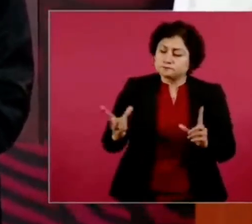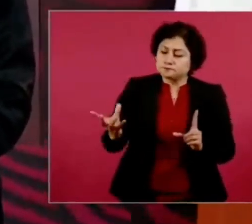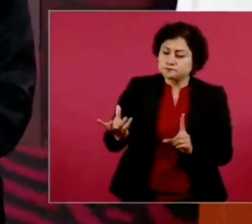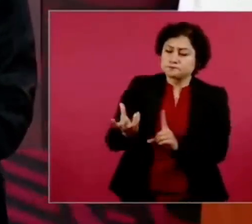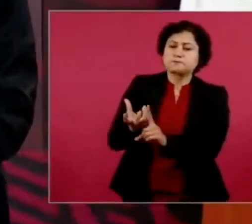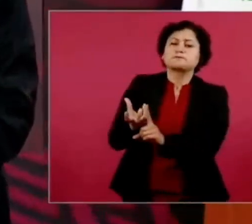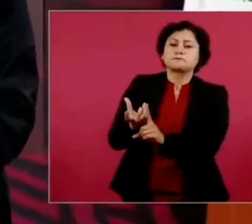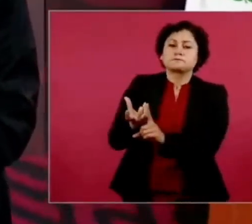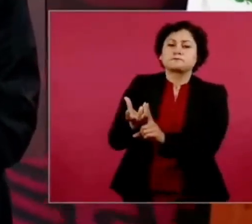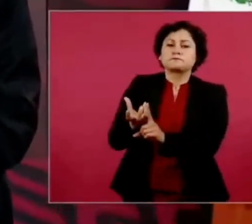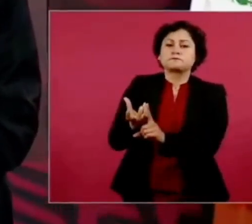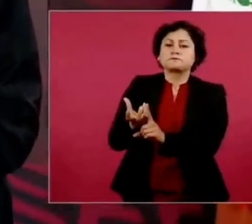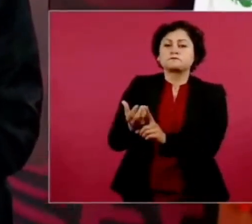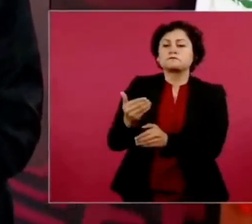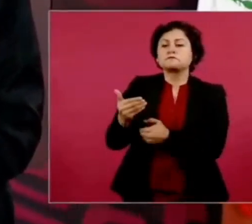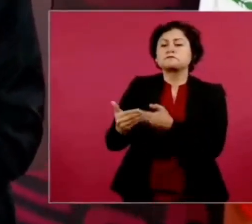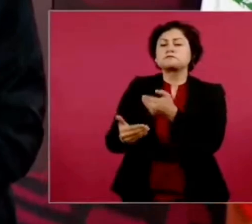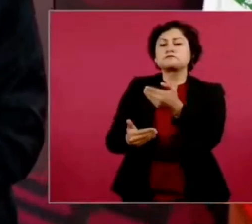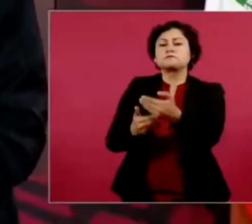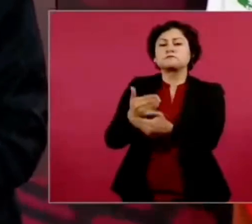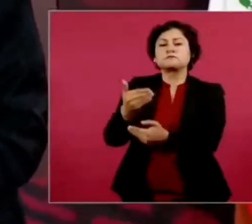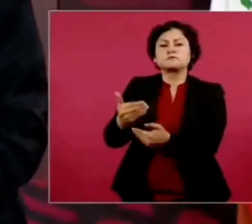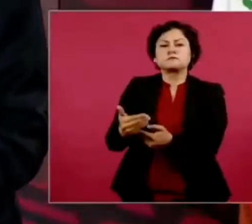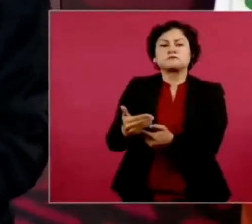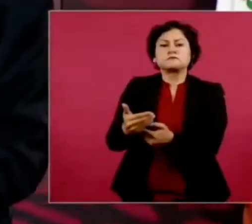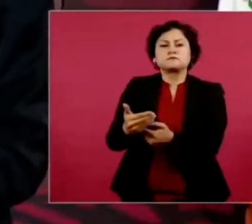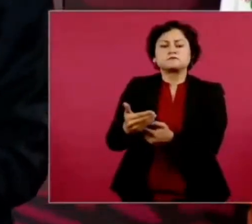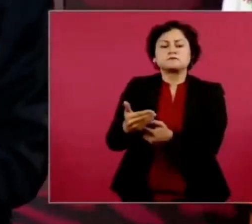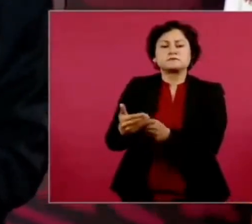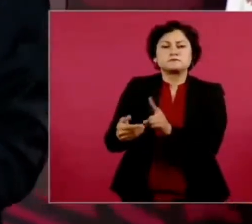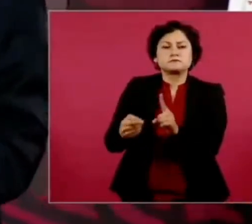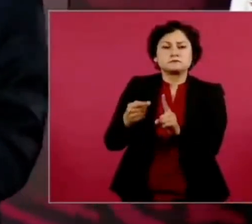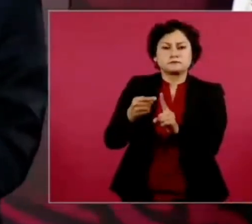el individuo recibió una carta a su nombre.